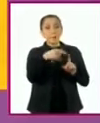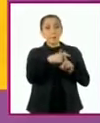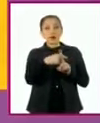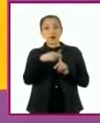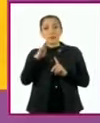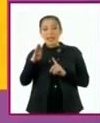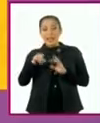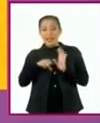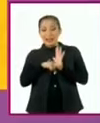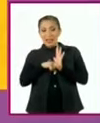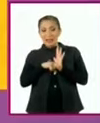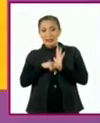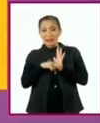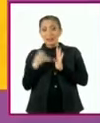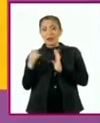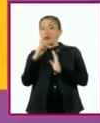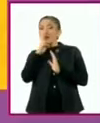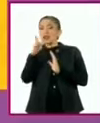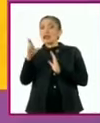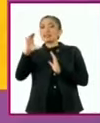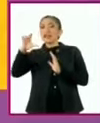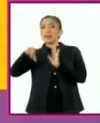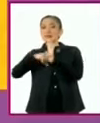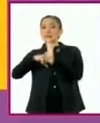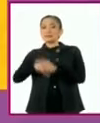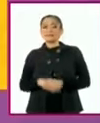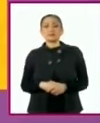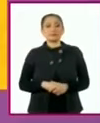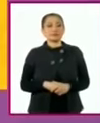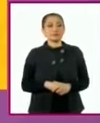B negativa igual a C negativa.